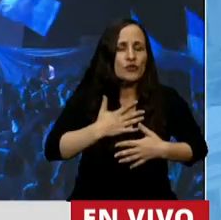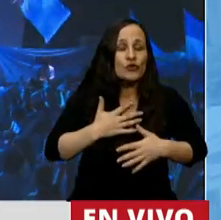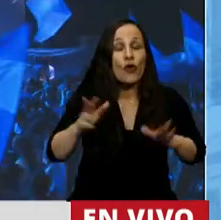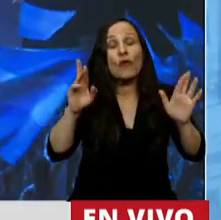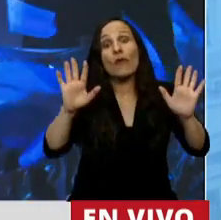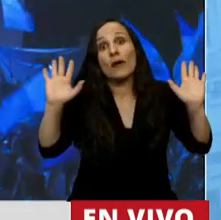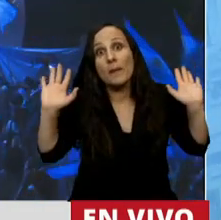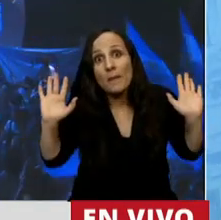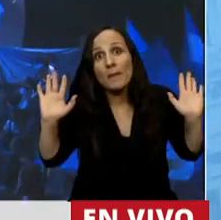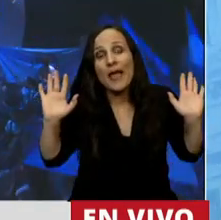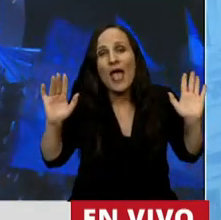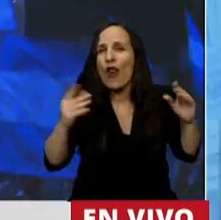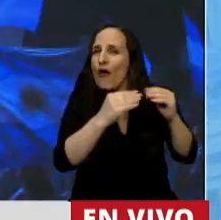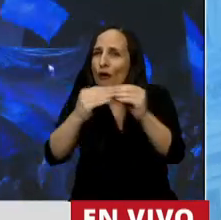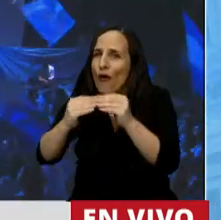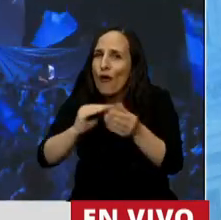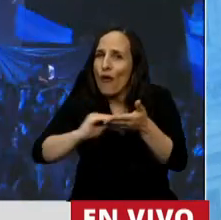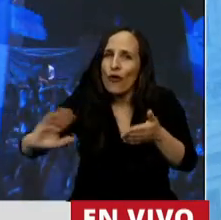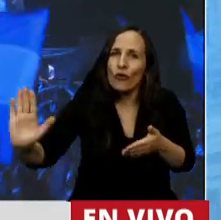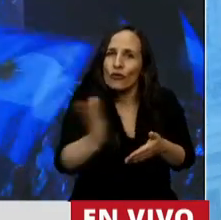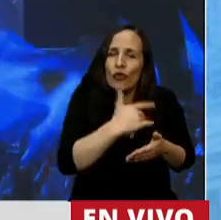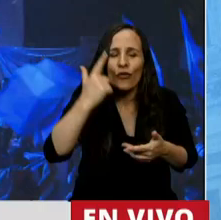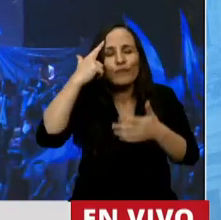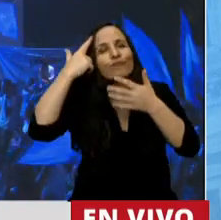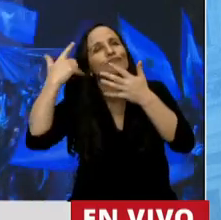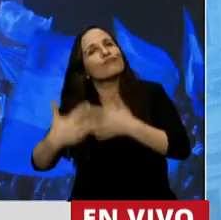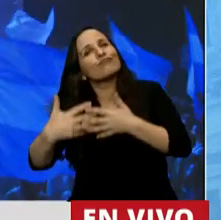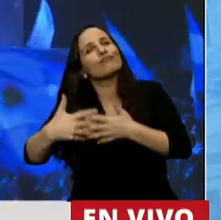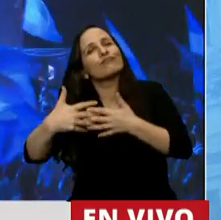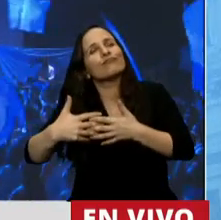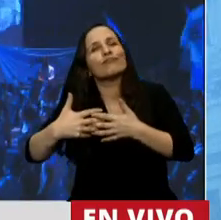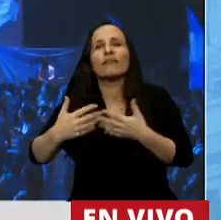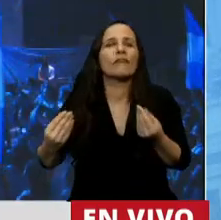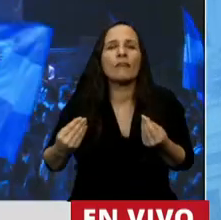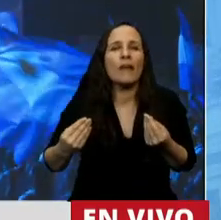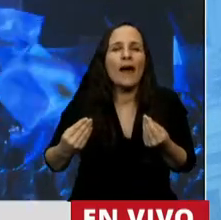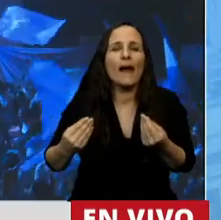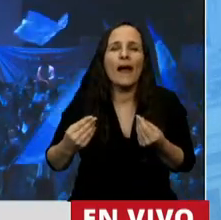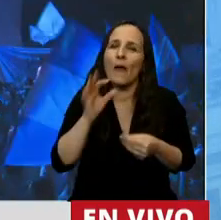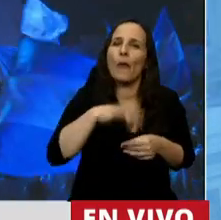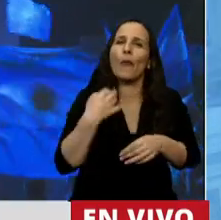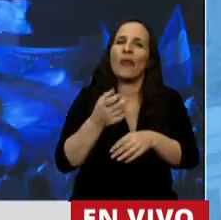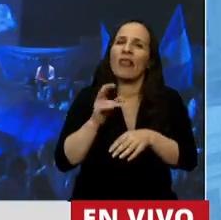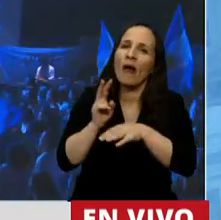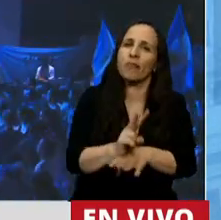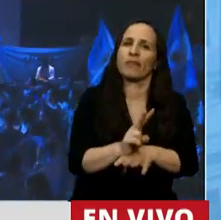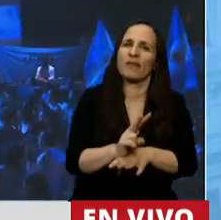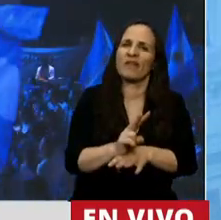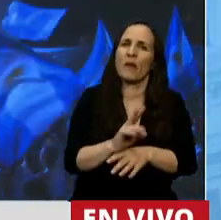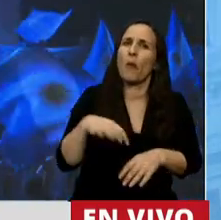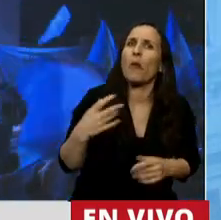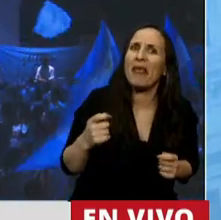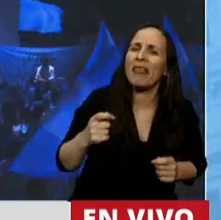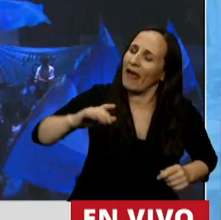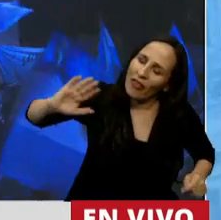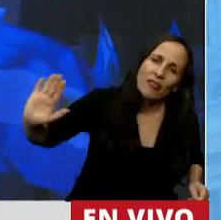que mis pares reflexionen con todo esto y que centremos nuestro trabajo en defender la vida. La vida de